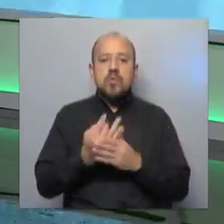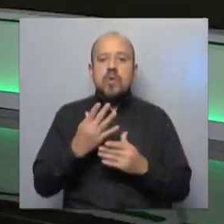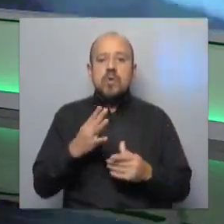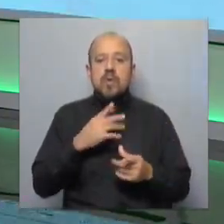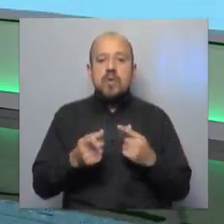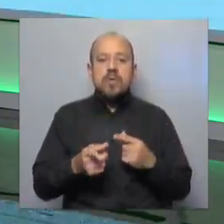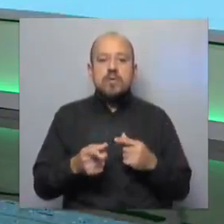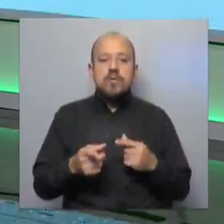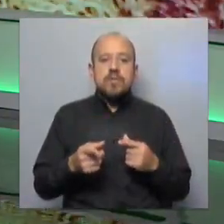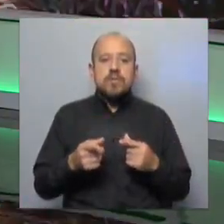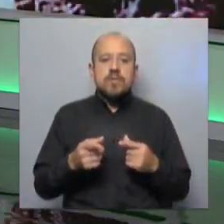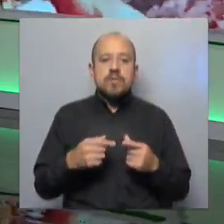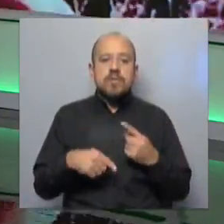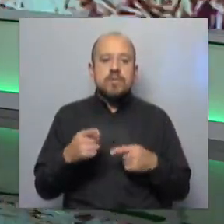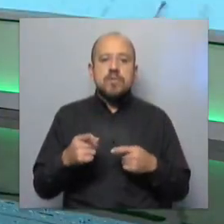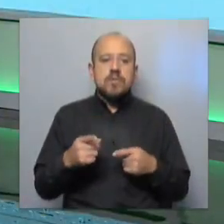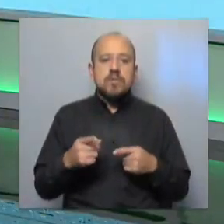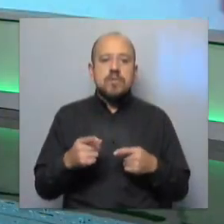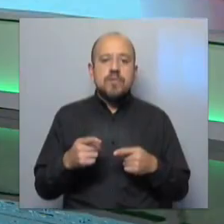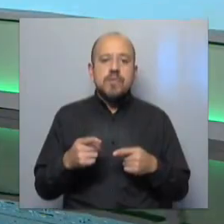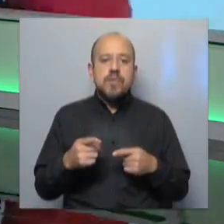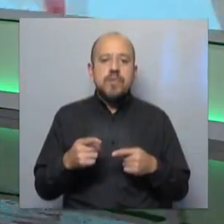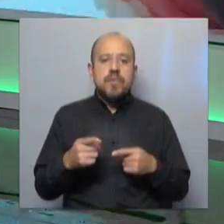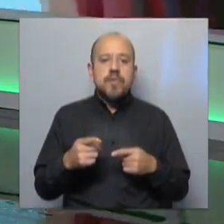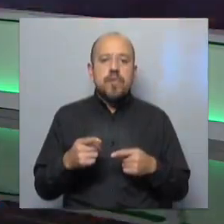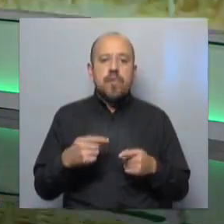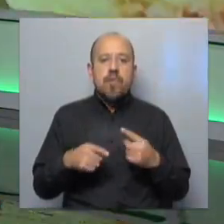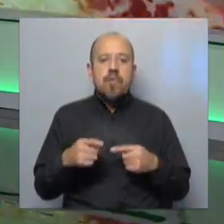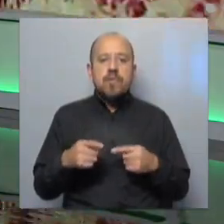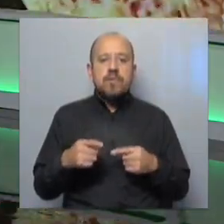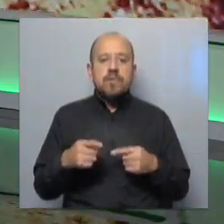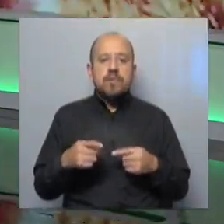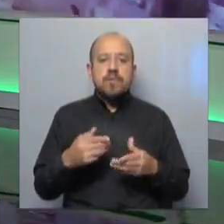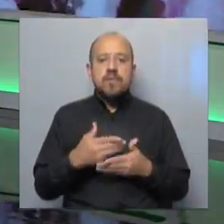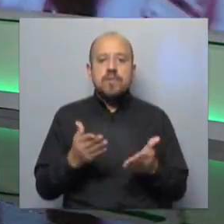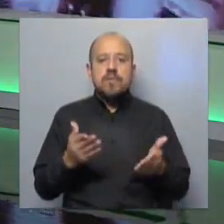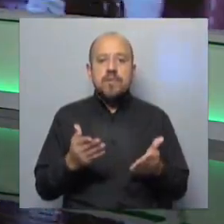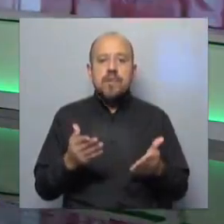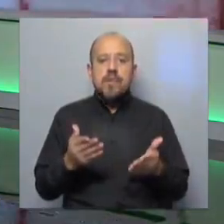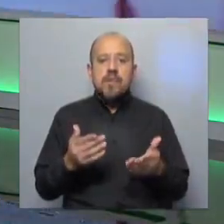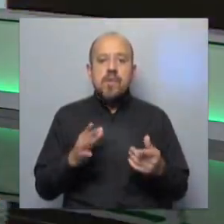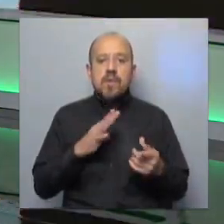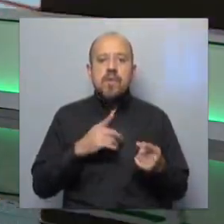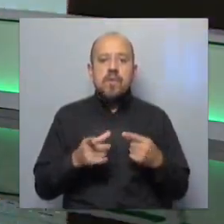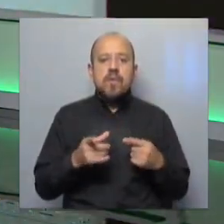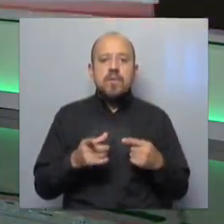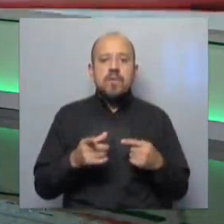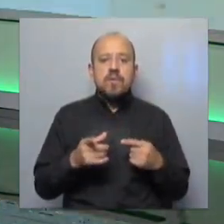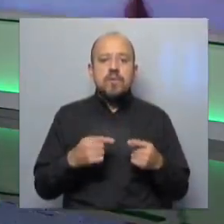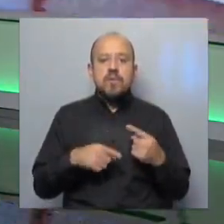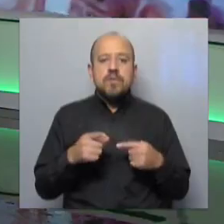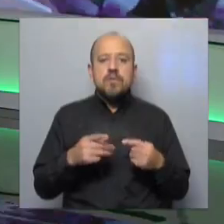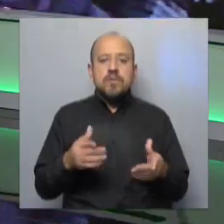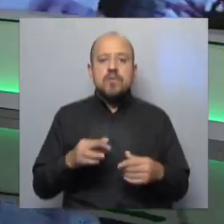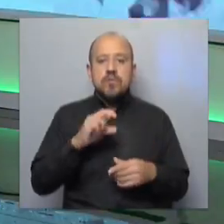que tiene ahí en carpeta además de un despliegue visual que tiene también que ver con con toda esta